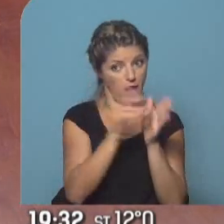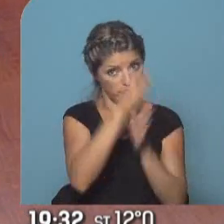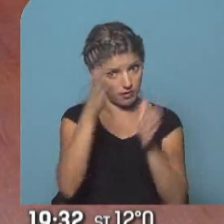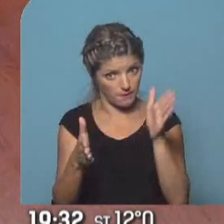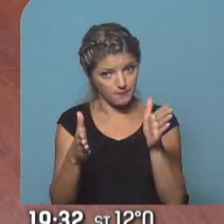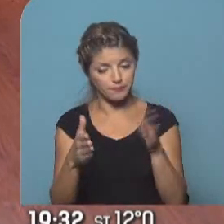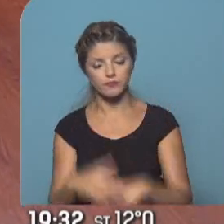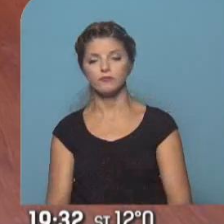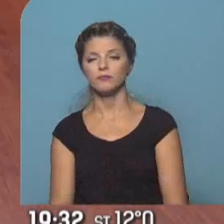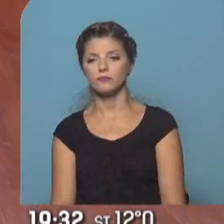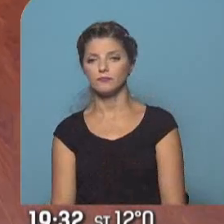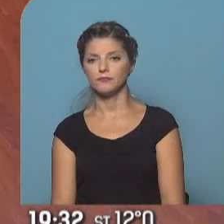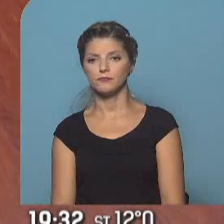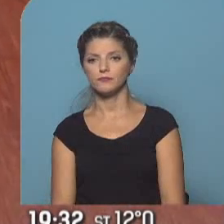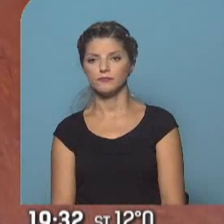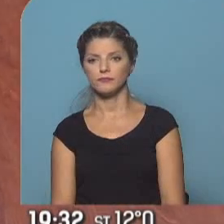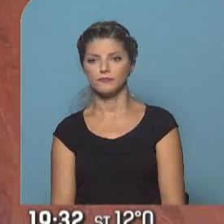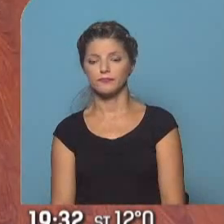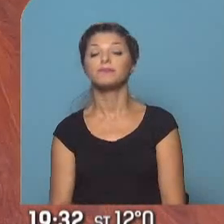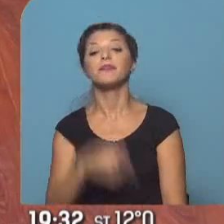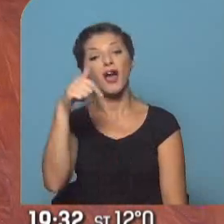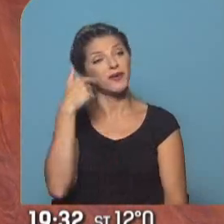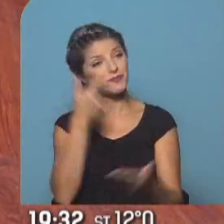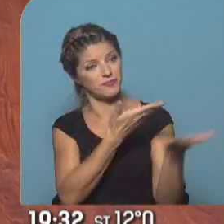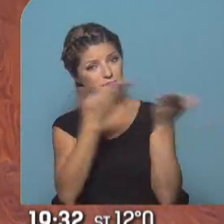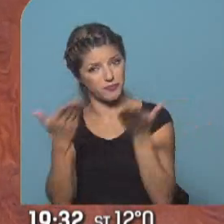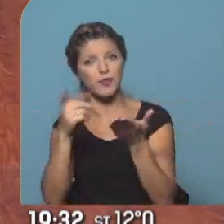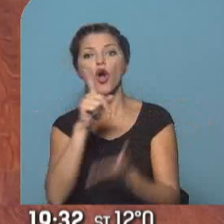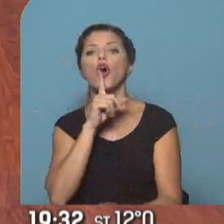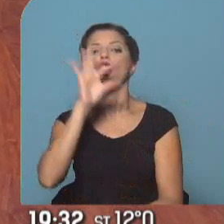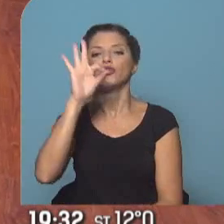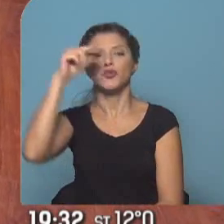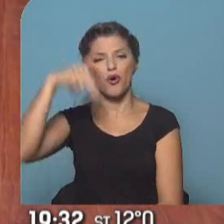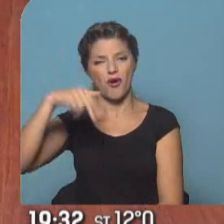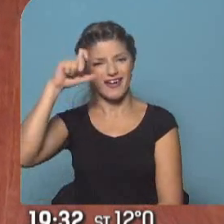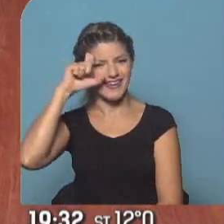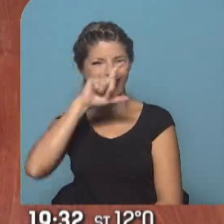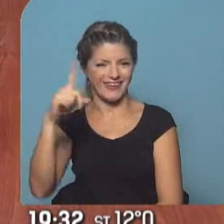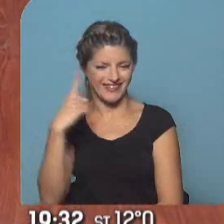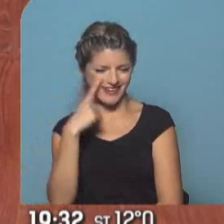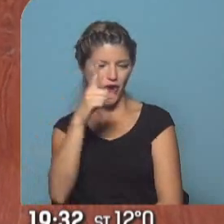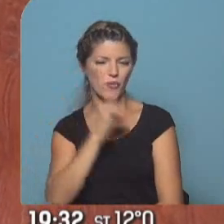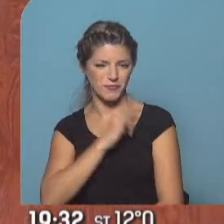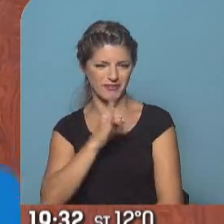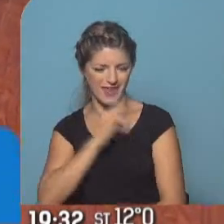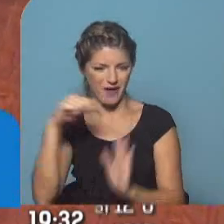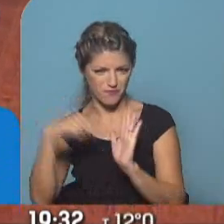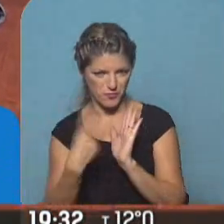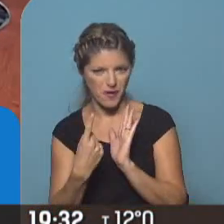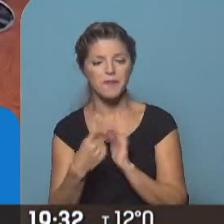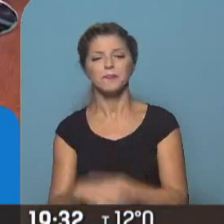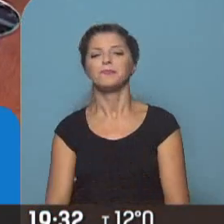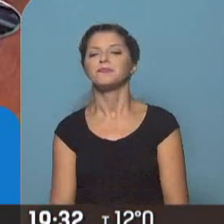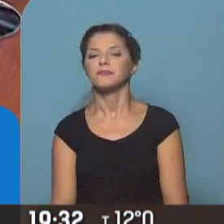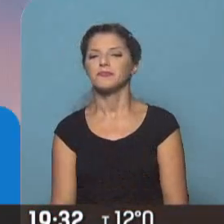Bien, y recibimos en el noticiero central de la televisión pública ahora al profesor Luis Tonelli, profesor de Ciencias Políticas en la Universidad de Buenos Aires. Bienvenido, ¿cómo le va, Luis? ¿Qué tal,